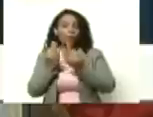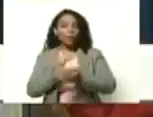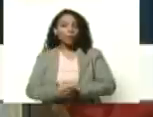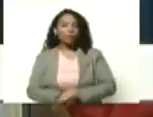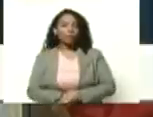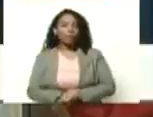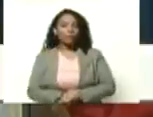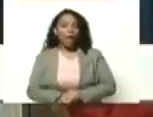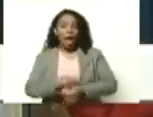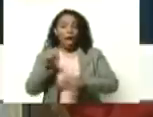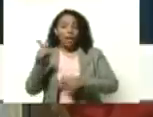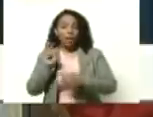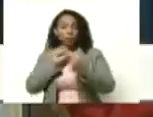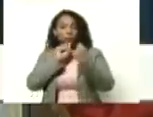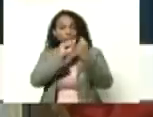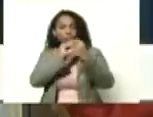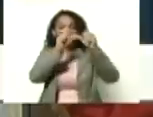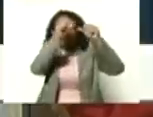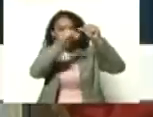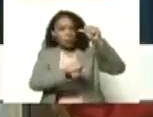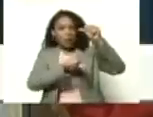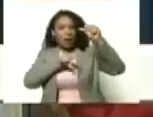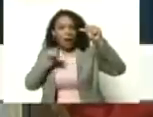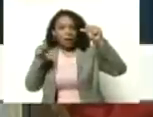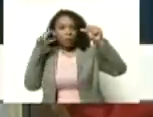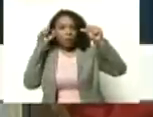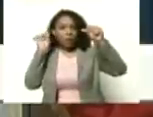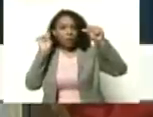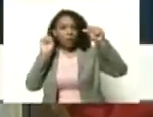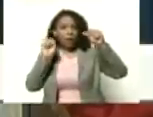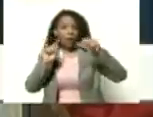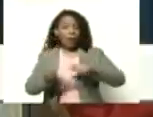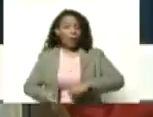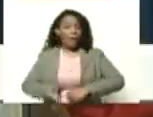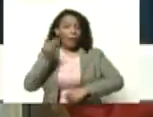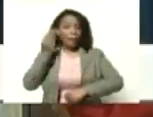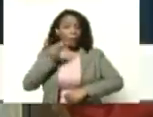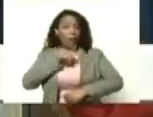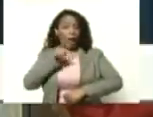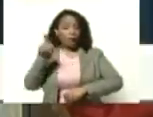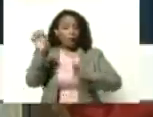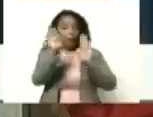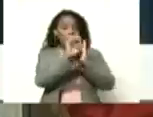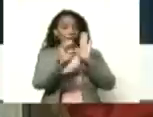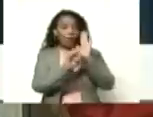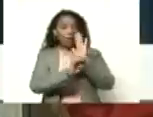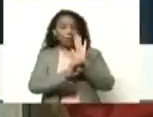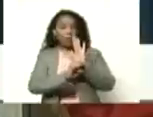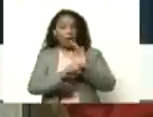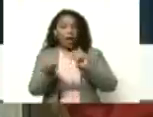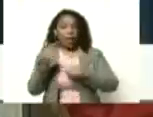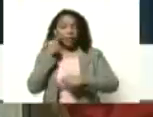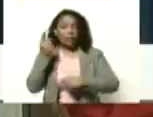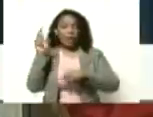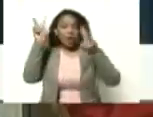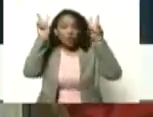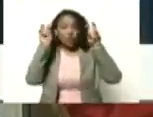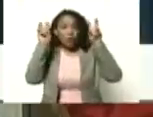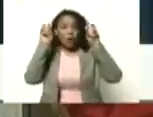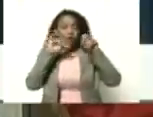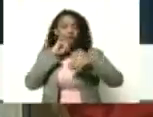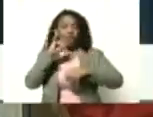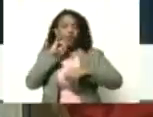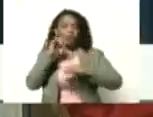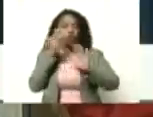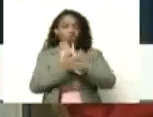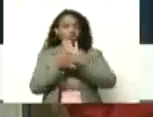al ser entrevistada esta persona que fue clave en esta etapa añade una nueva información